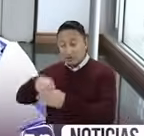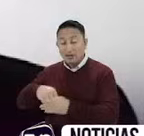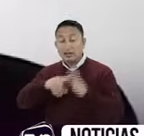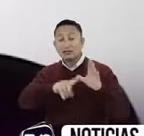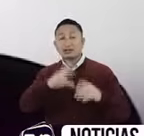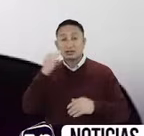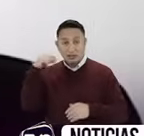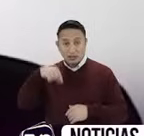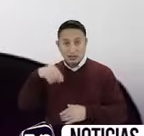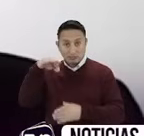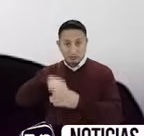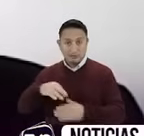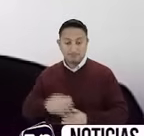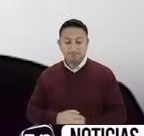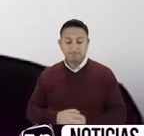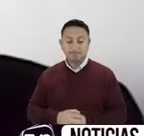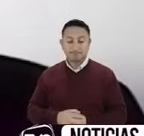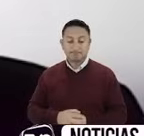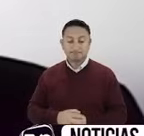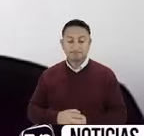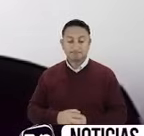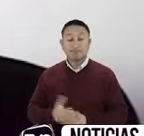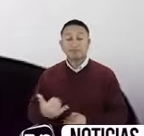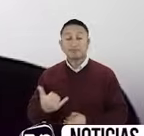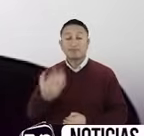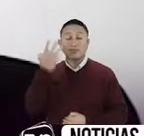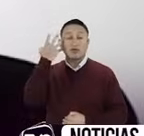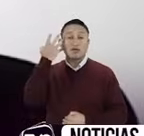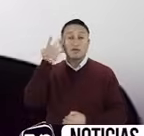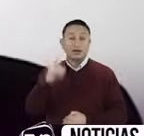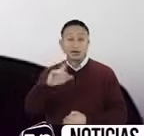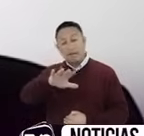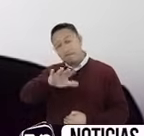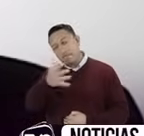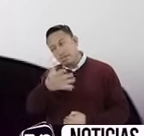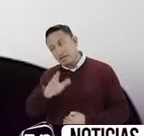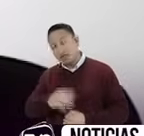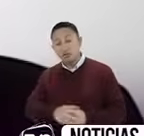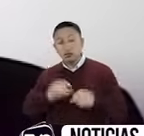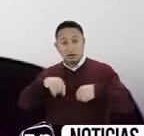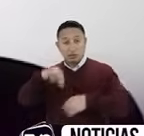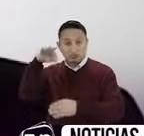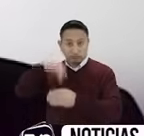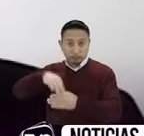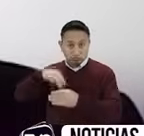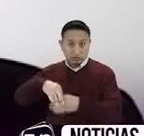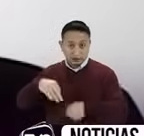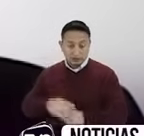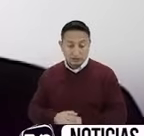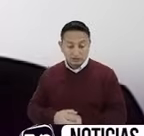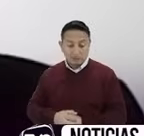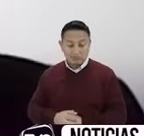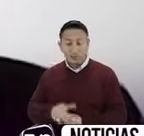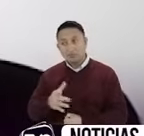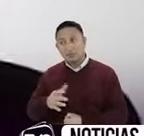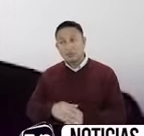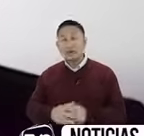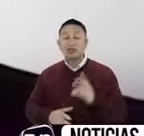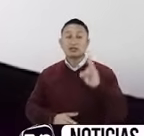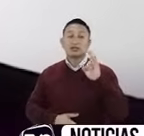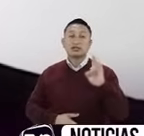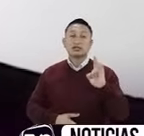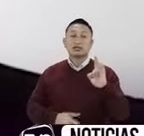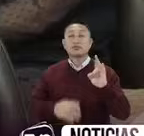tanto, la fecha tentativa a la cual nosotros podríamos llevar adelante una actividad como esta está entre el 7 de abril y el 14 de